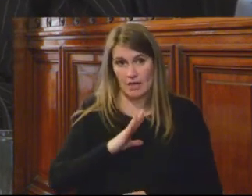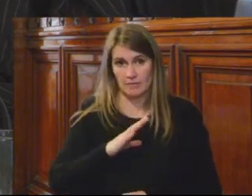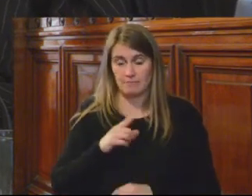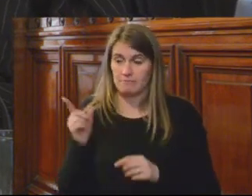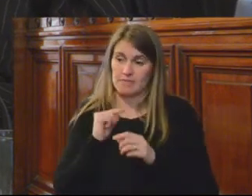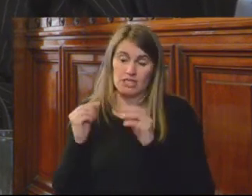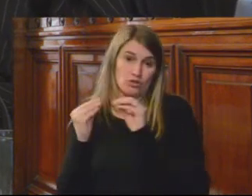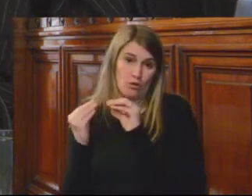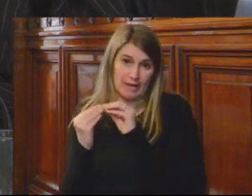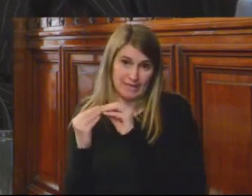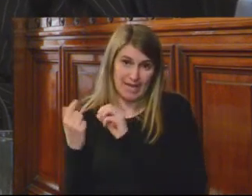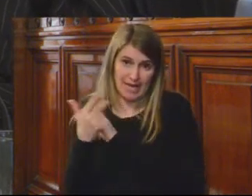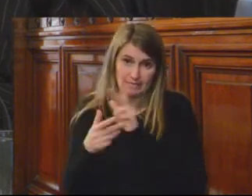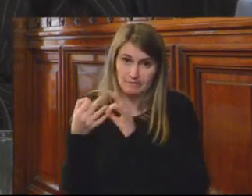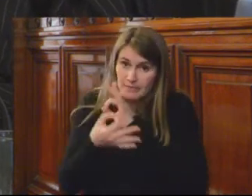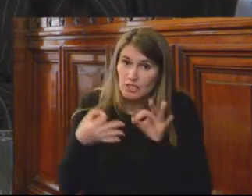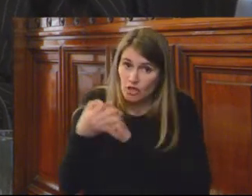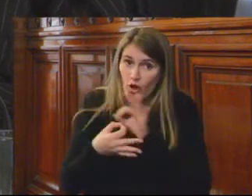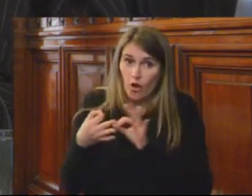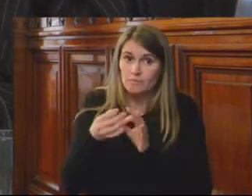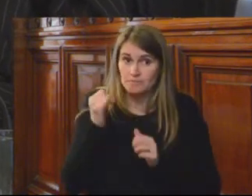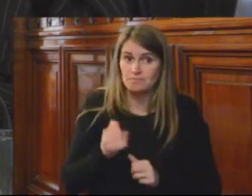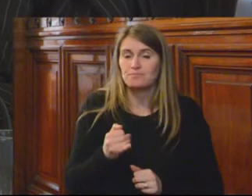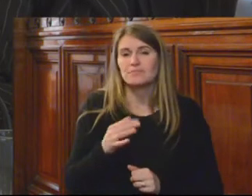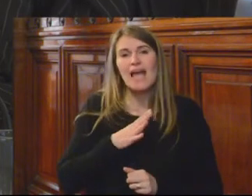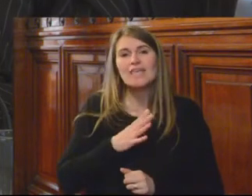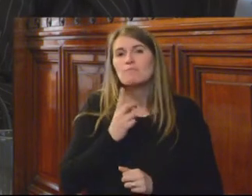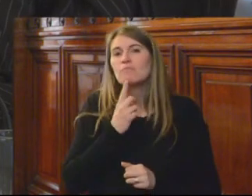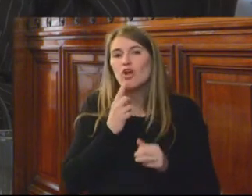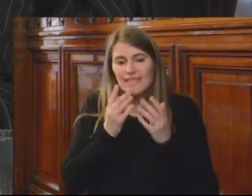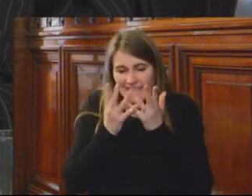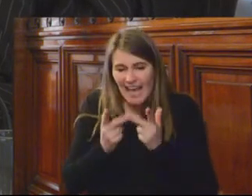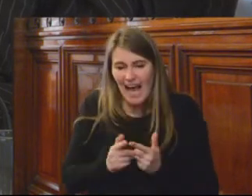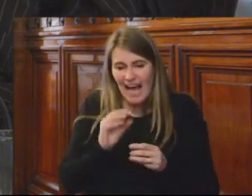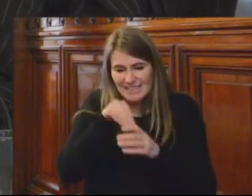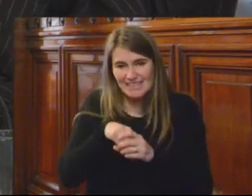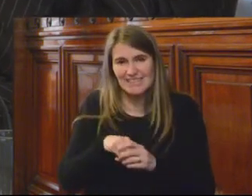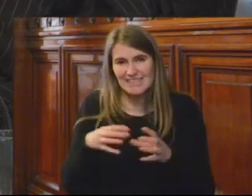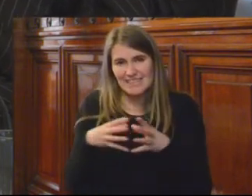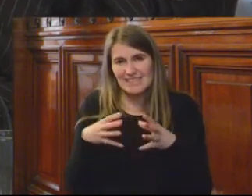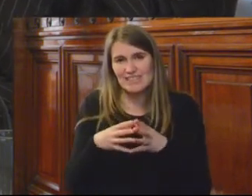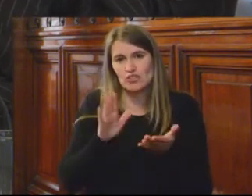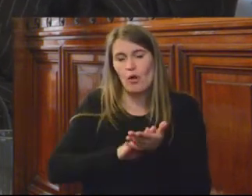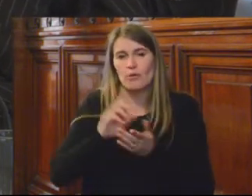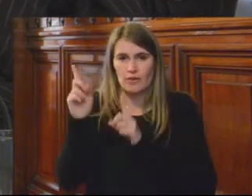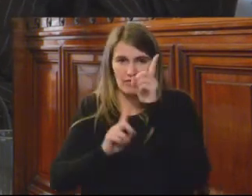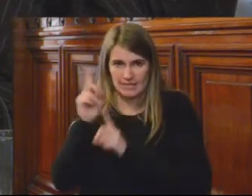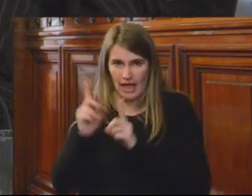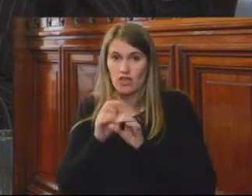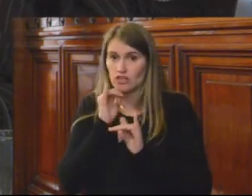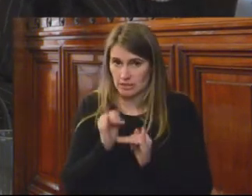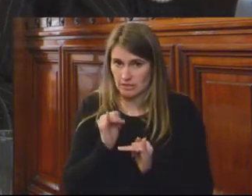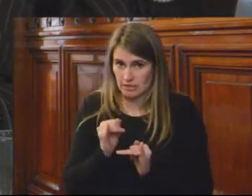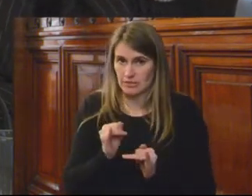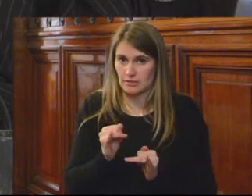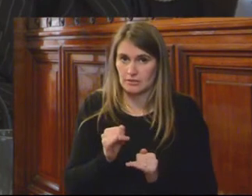expositora cronológicamente lo graficó, una política intervencionista en materia de las universidades. Una política que toca